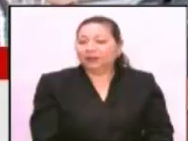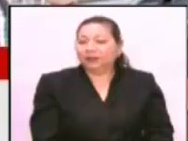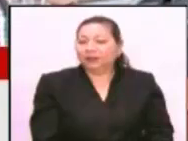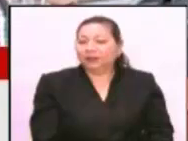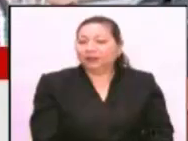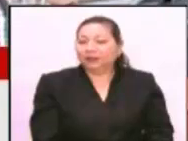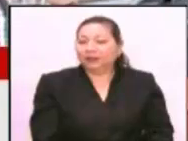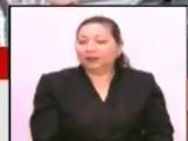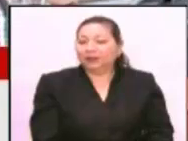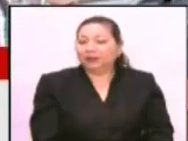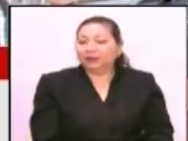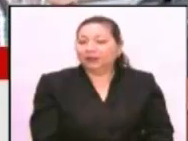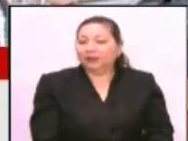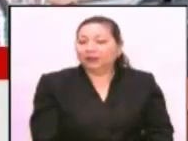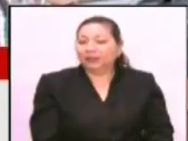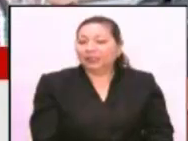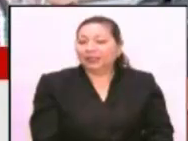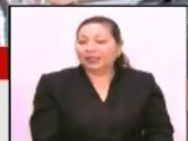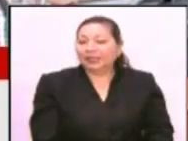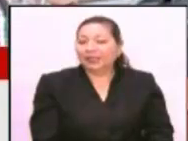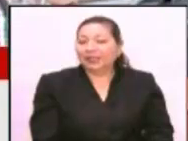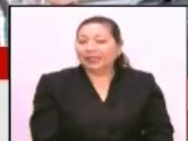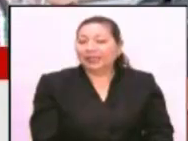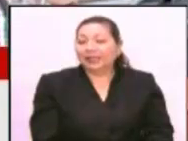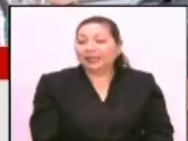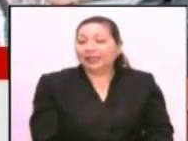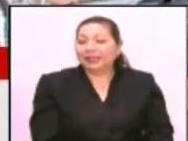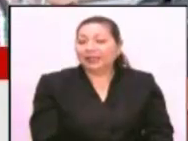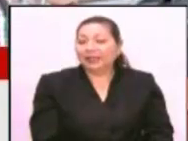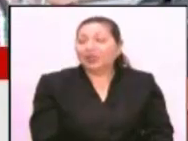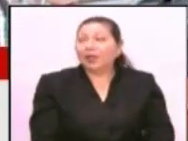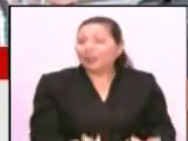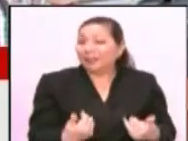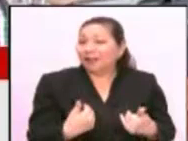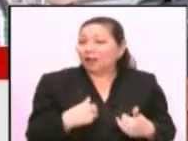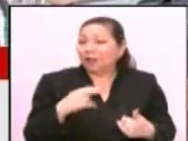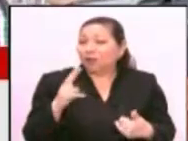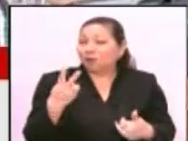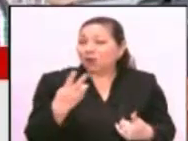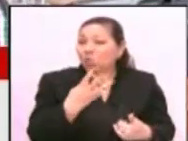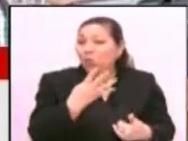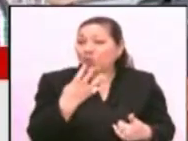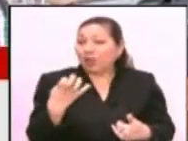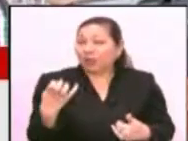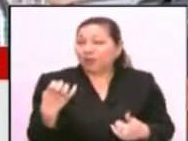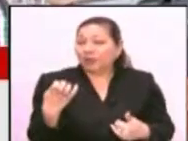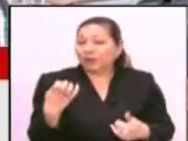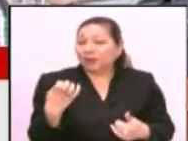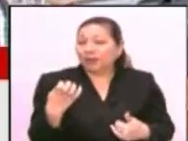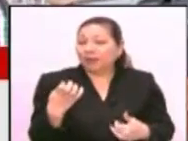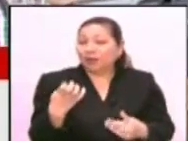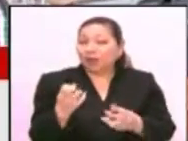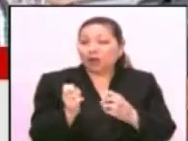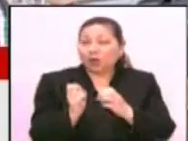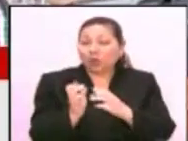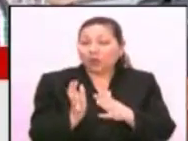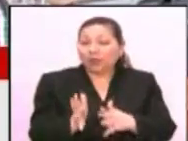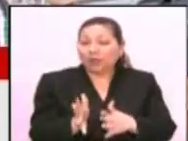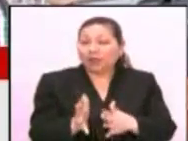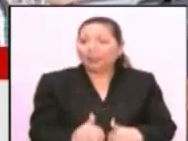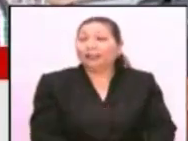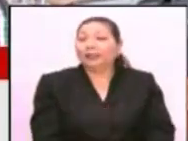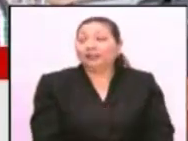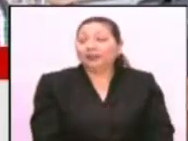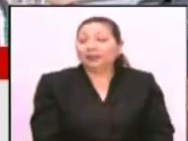Bueno, ¿qué es lo siguiente, presidente? Hoy día tenemos 2.400 internos condenados